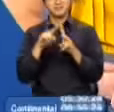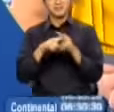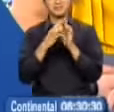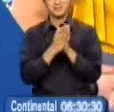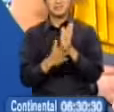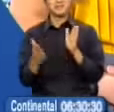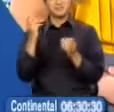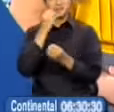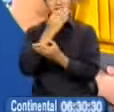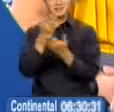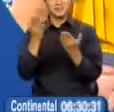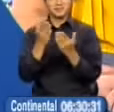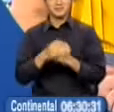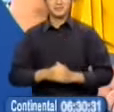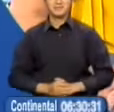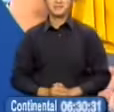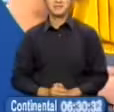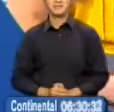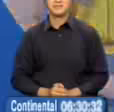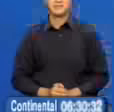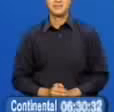este informativo con los titulares